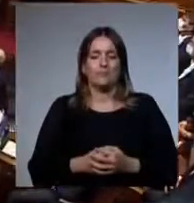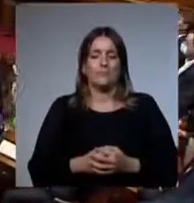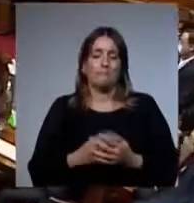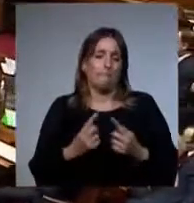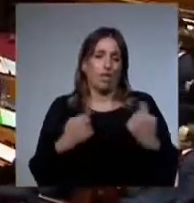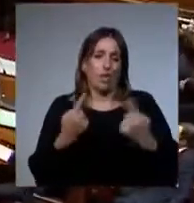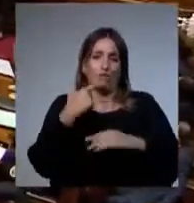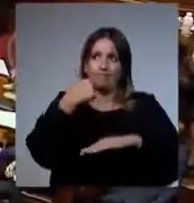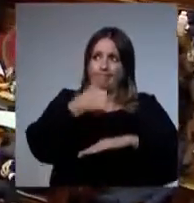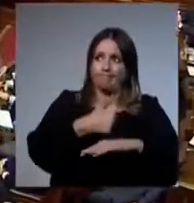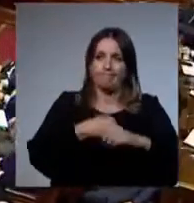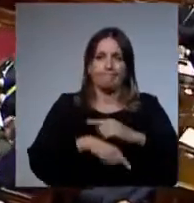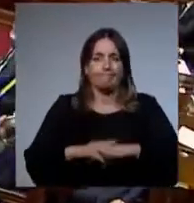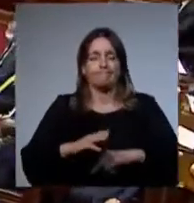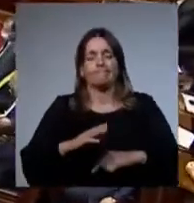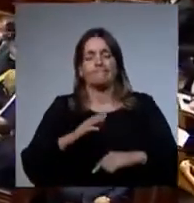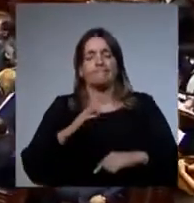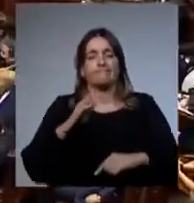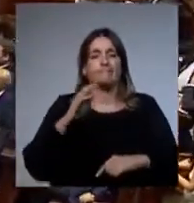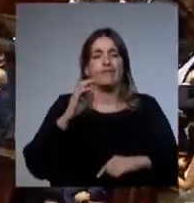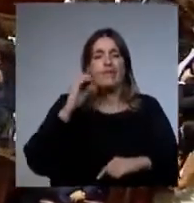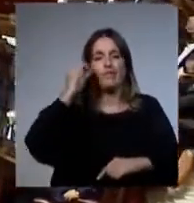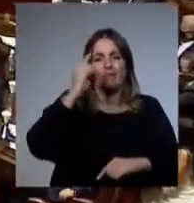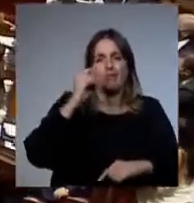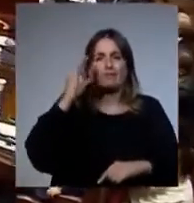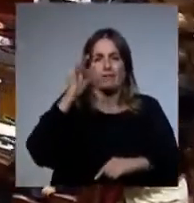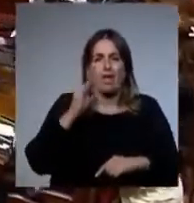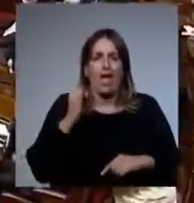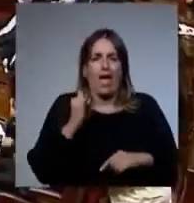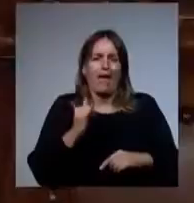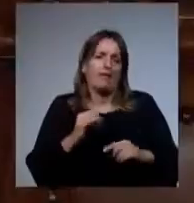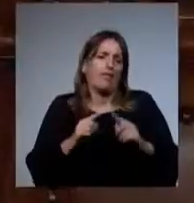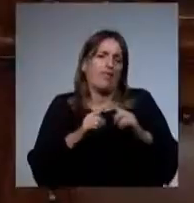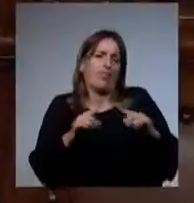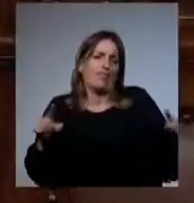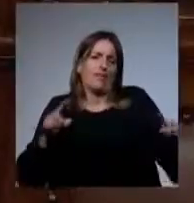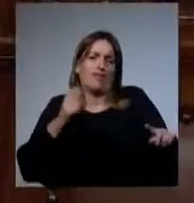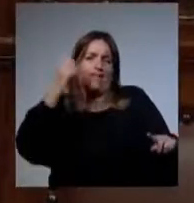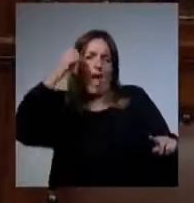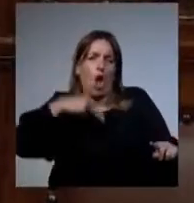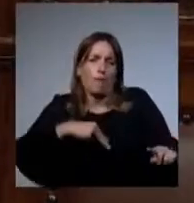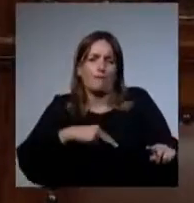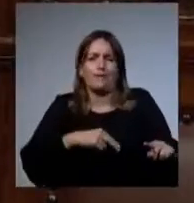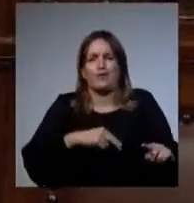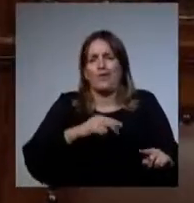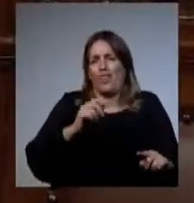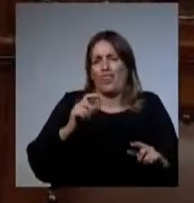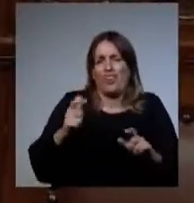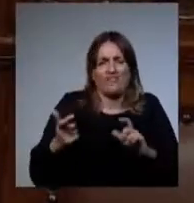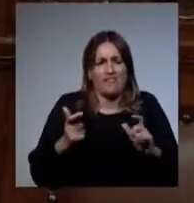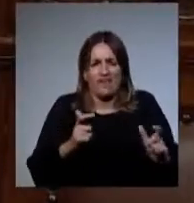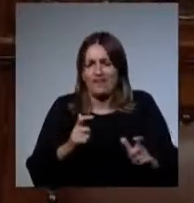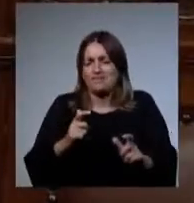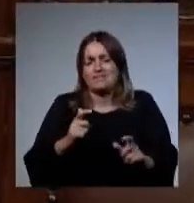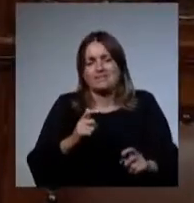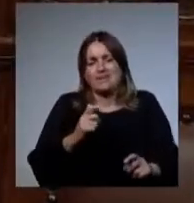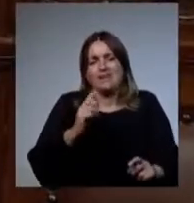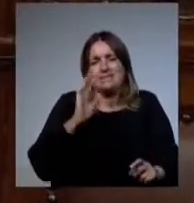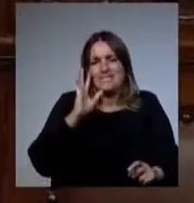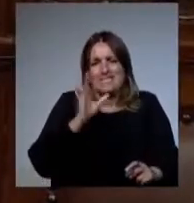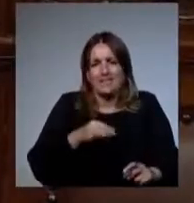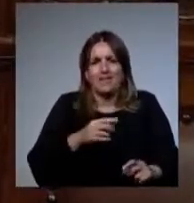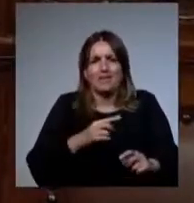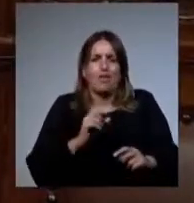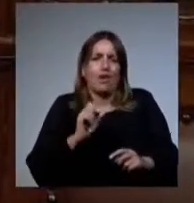todos aquí, con nuestras diferencias, con nuestros matices, con